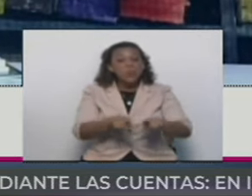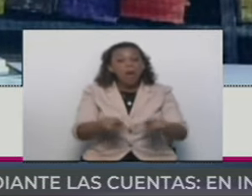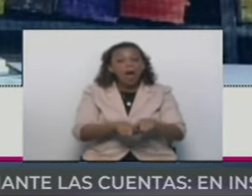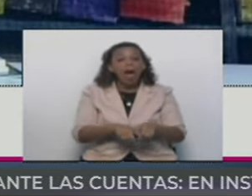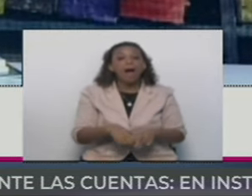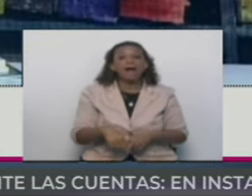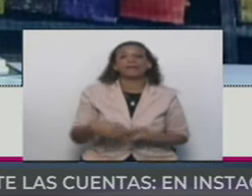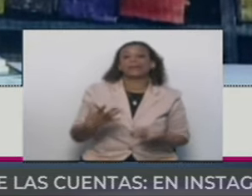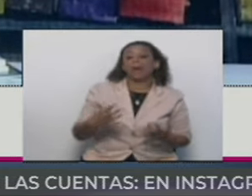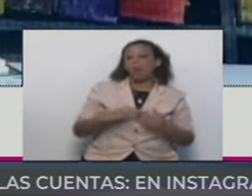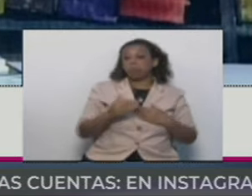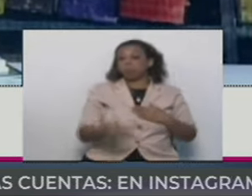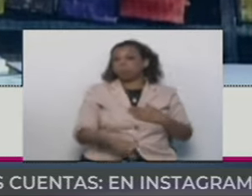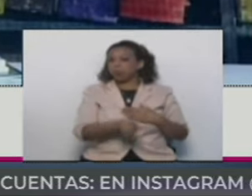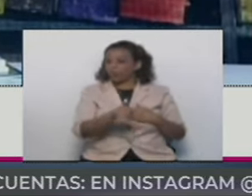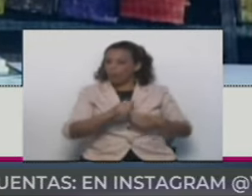lipa.